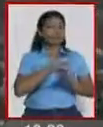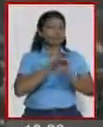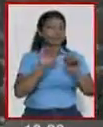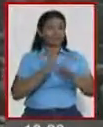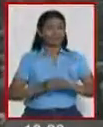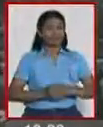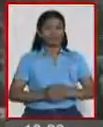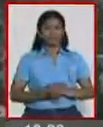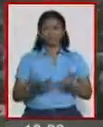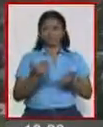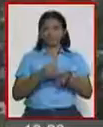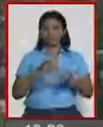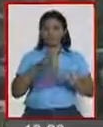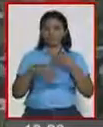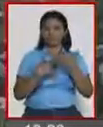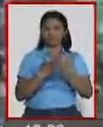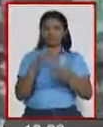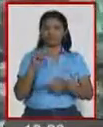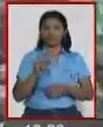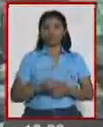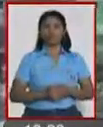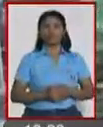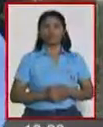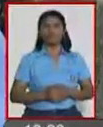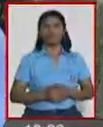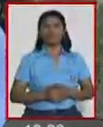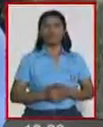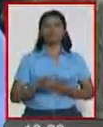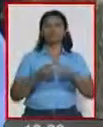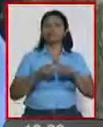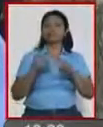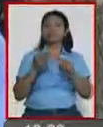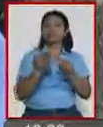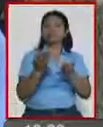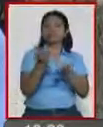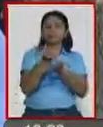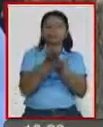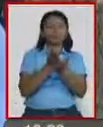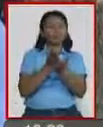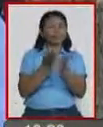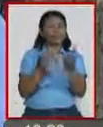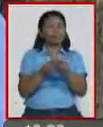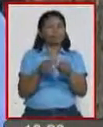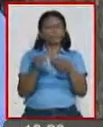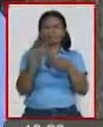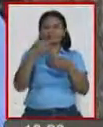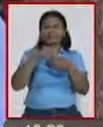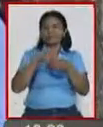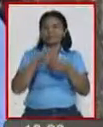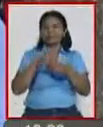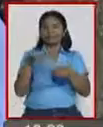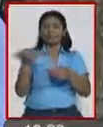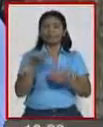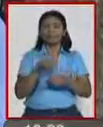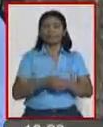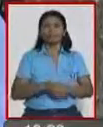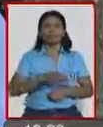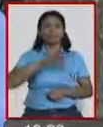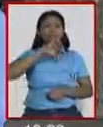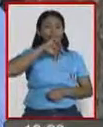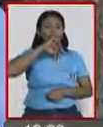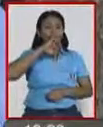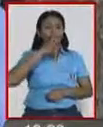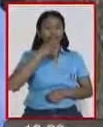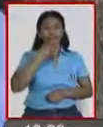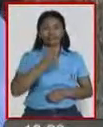tienen. Reitero, no todos, algunos. Pero sí hay una gran parte, incluido hasta el mismo Papa